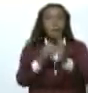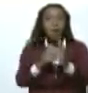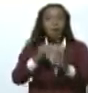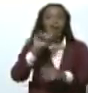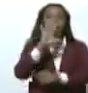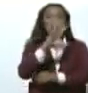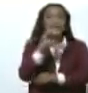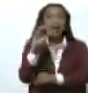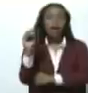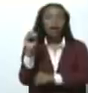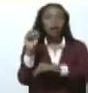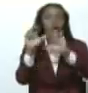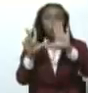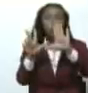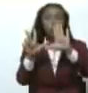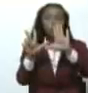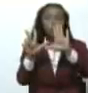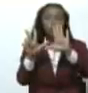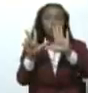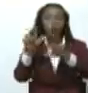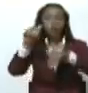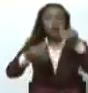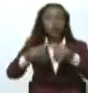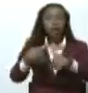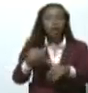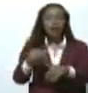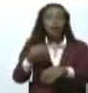335.508 votos y un